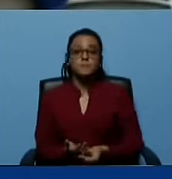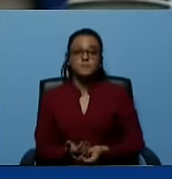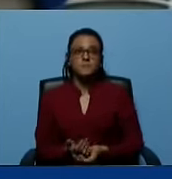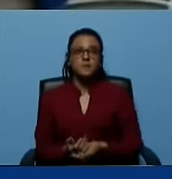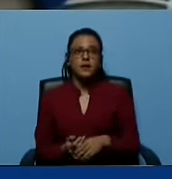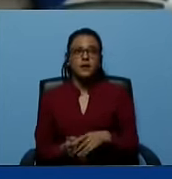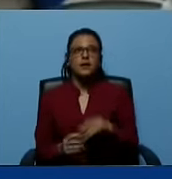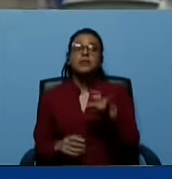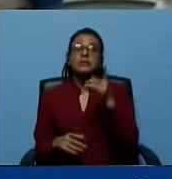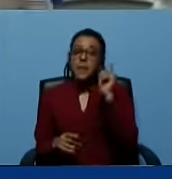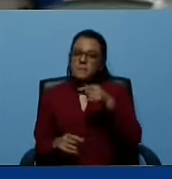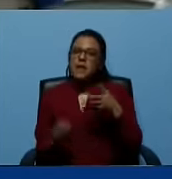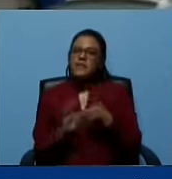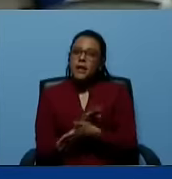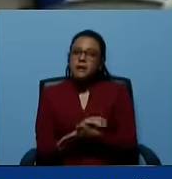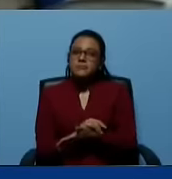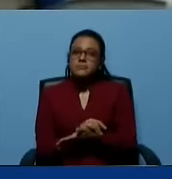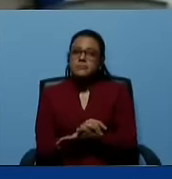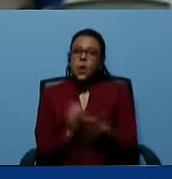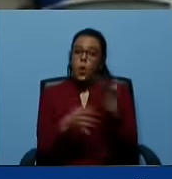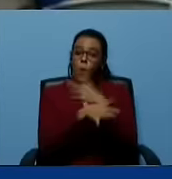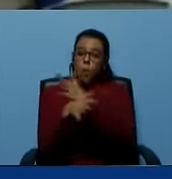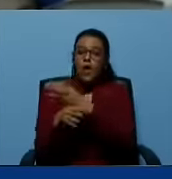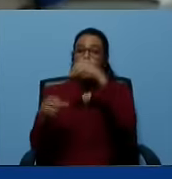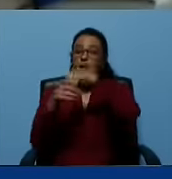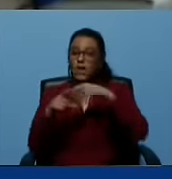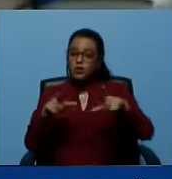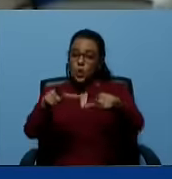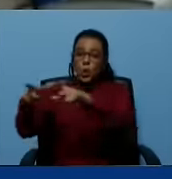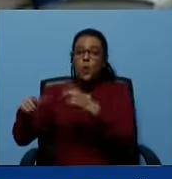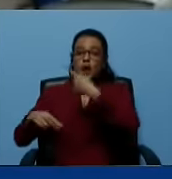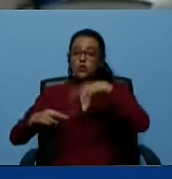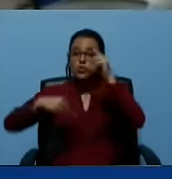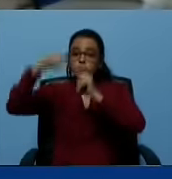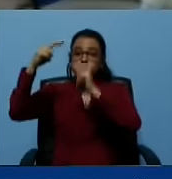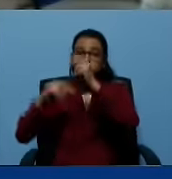a través de los juegos en las canchas que hemos recuperado.